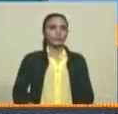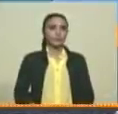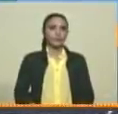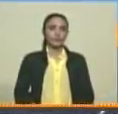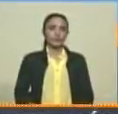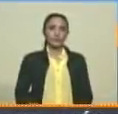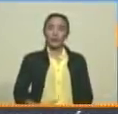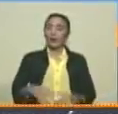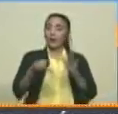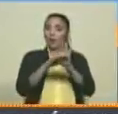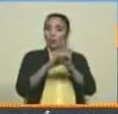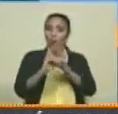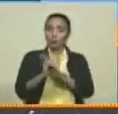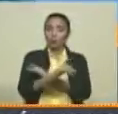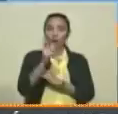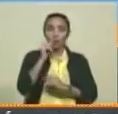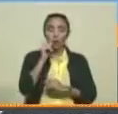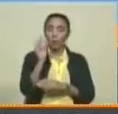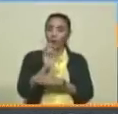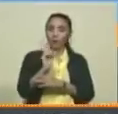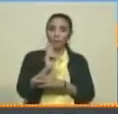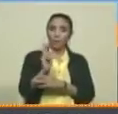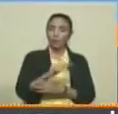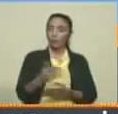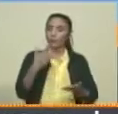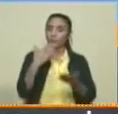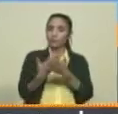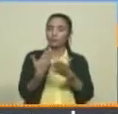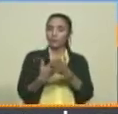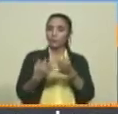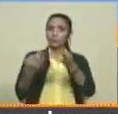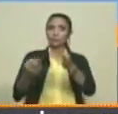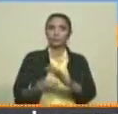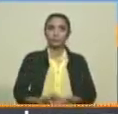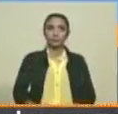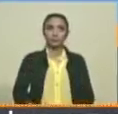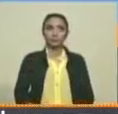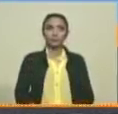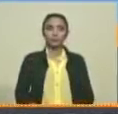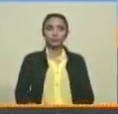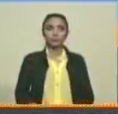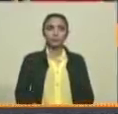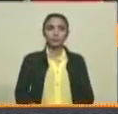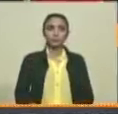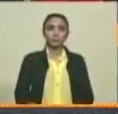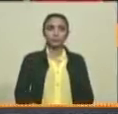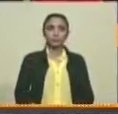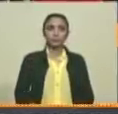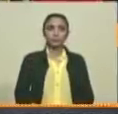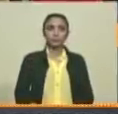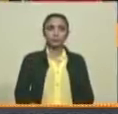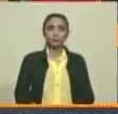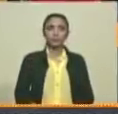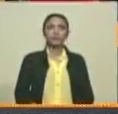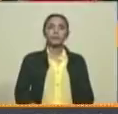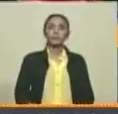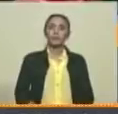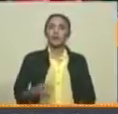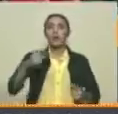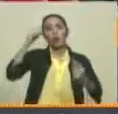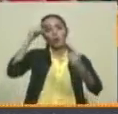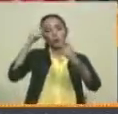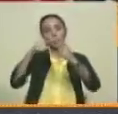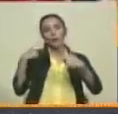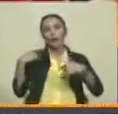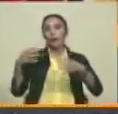en la constituyente. Es lo primero que pido. Johnny, ¿tienes algo que agregar? Sí, bueno, la intención también es que los compañeros